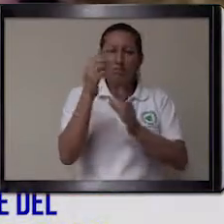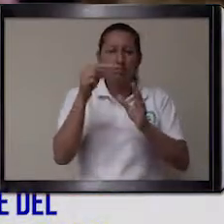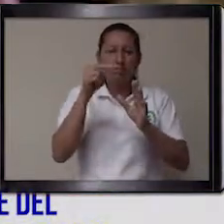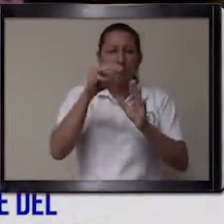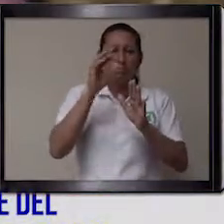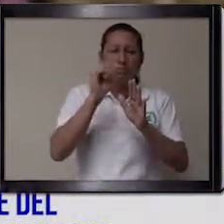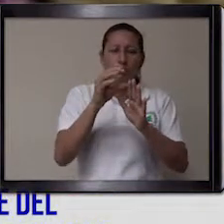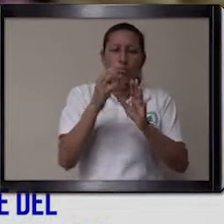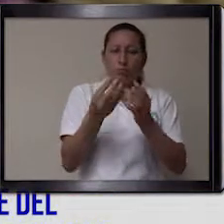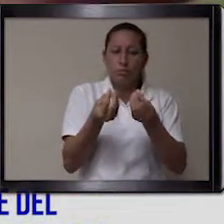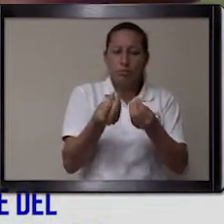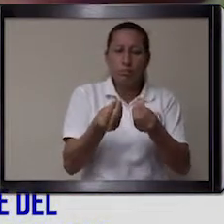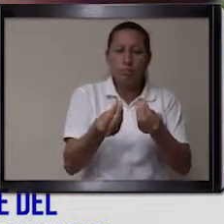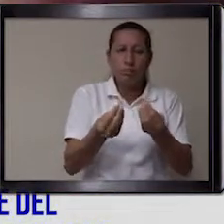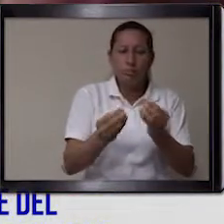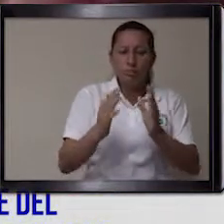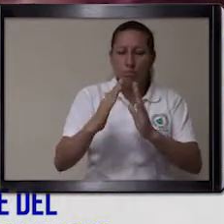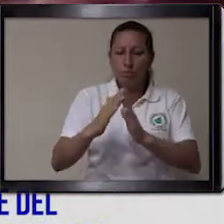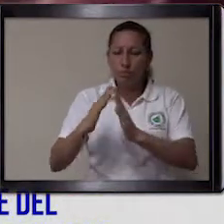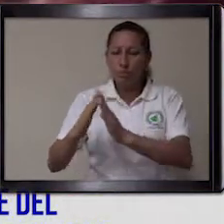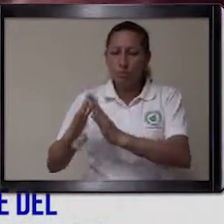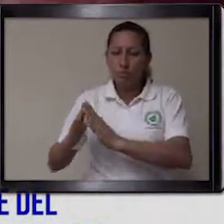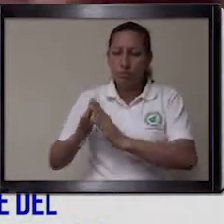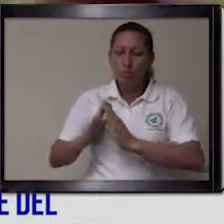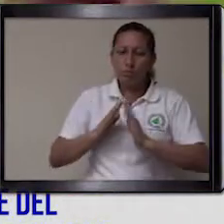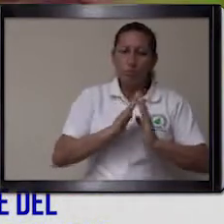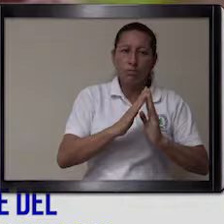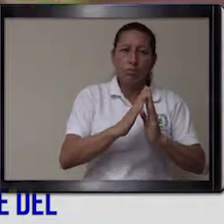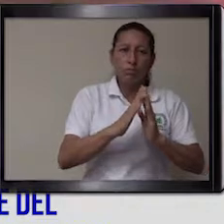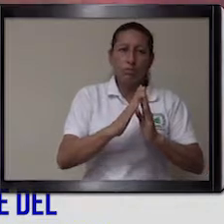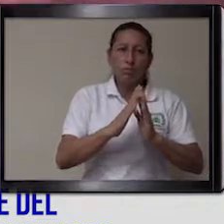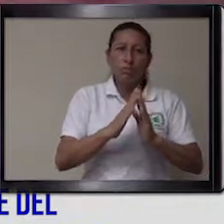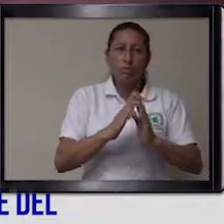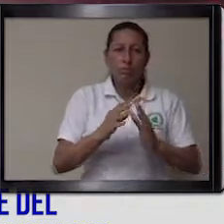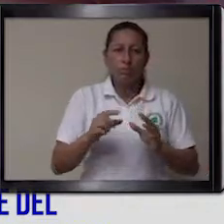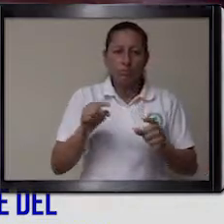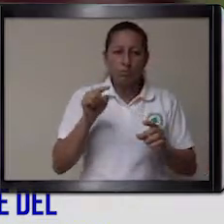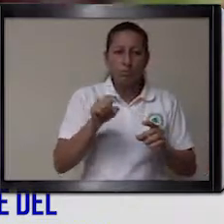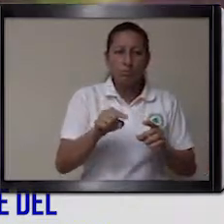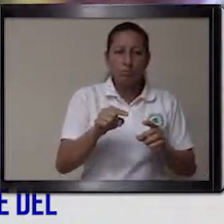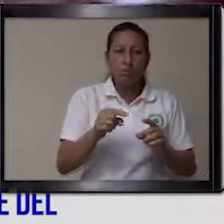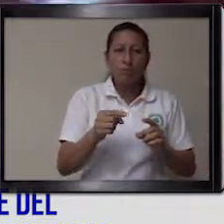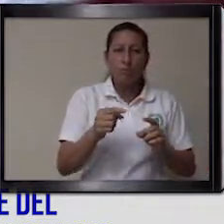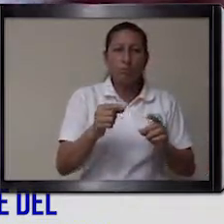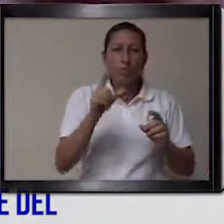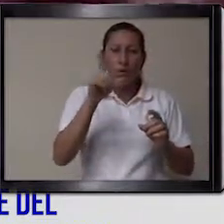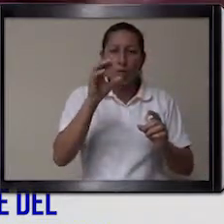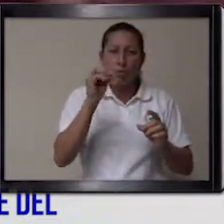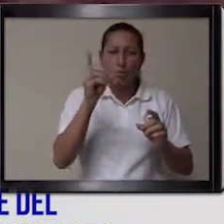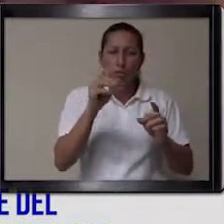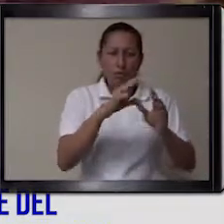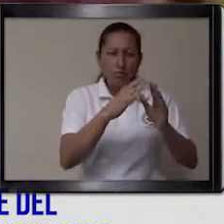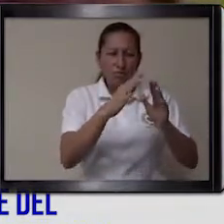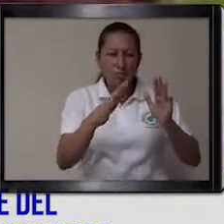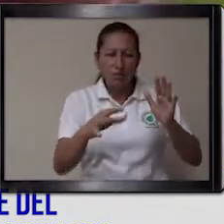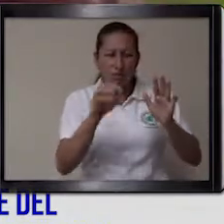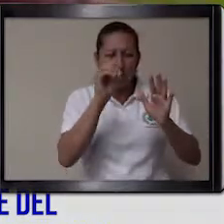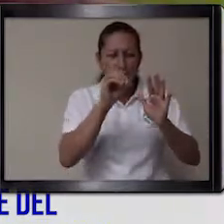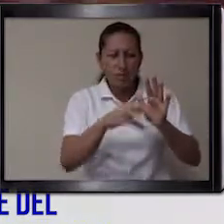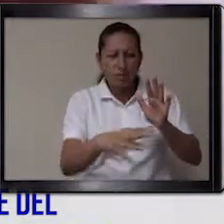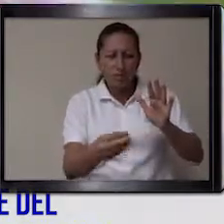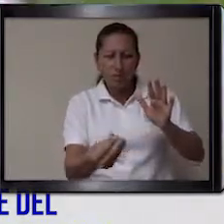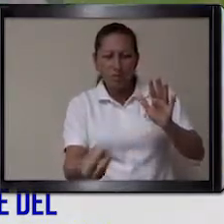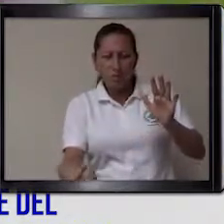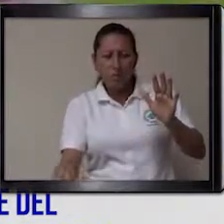del volcán fundieron cerca del 10% del glaciar de la montaña, enviando flujos de lodo, tierra y escombros